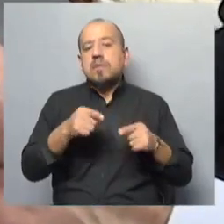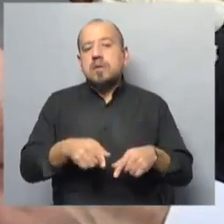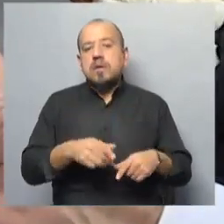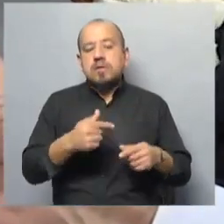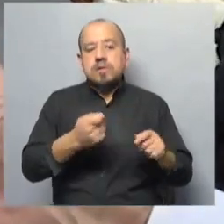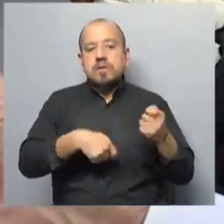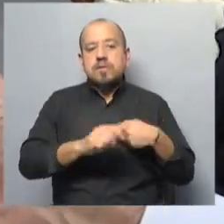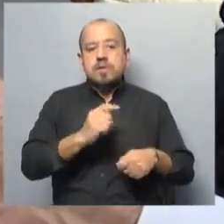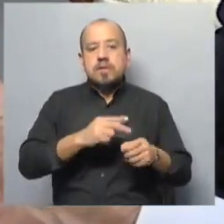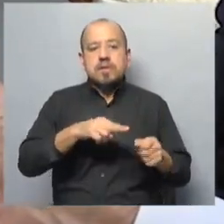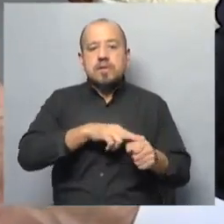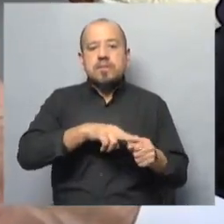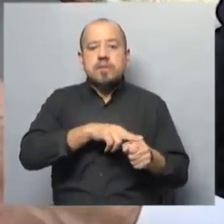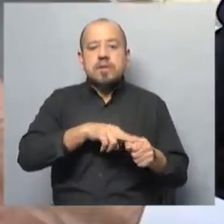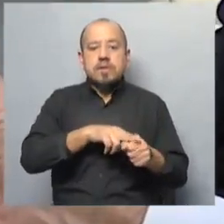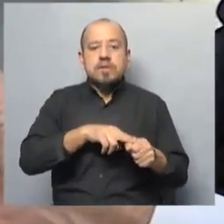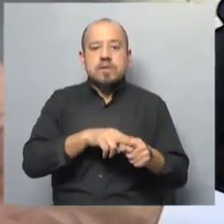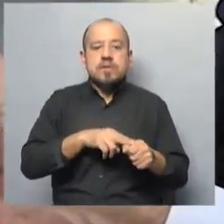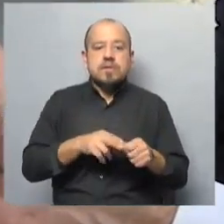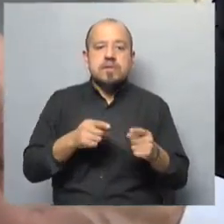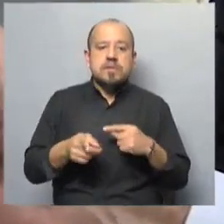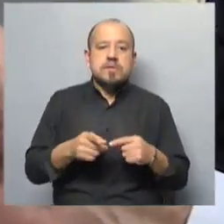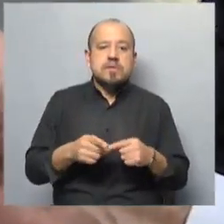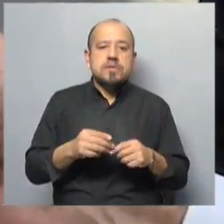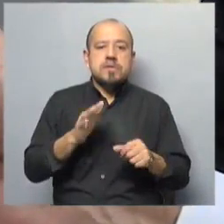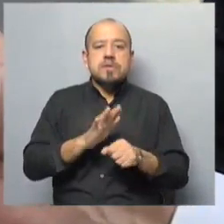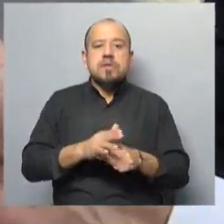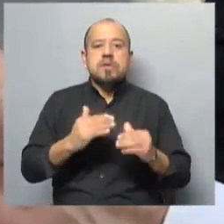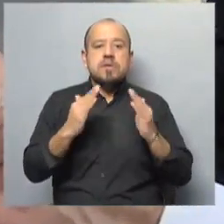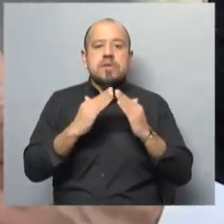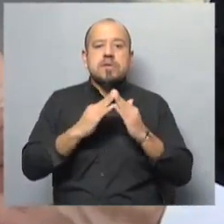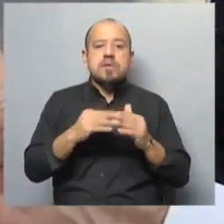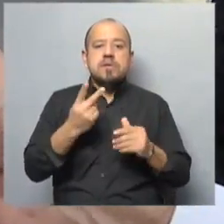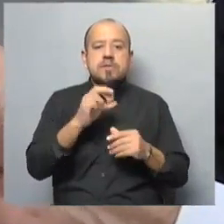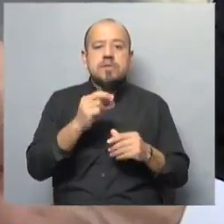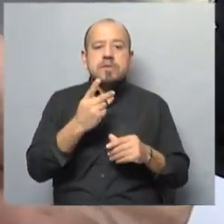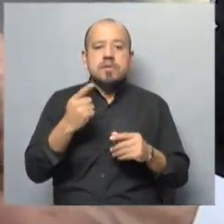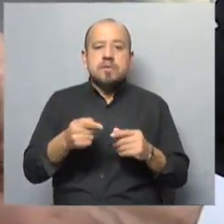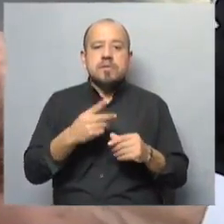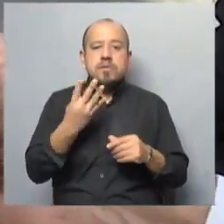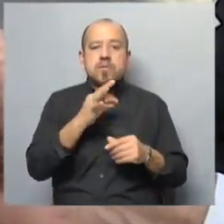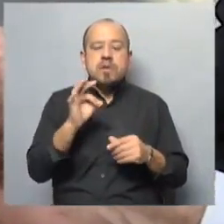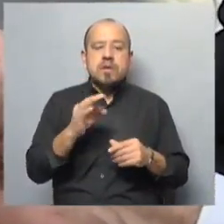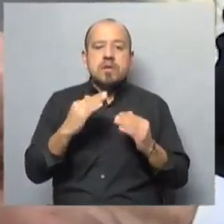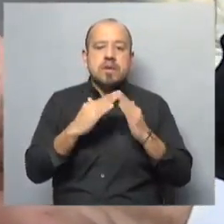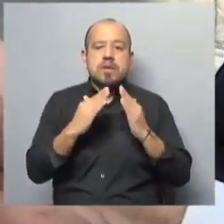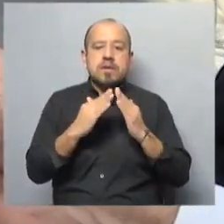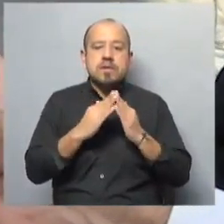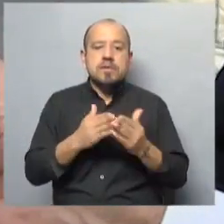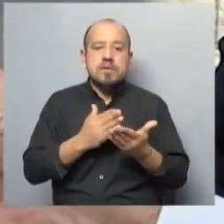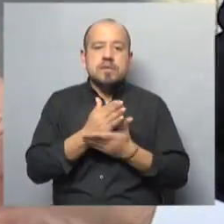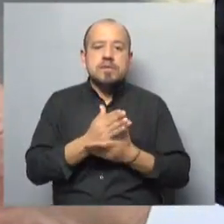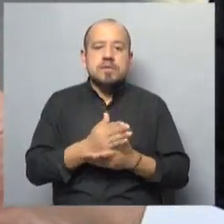base, la intendencia es la que va y tapia la casa. Hemos tapiado en el 2021 unas 40 casas y siempre vamos a